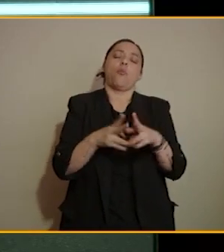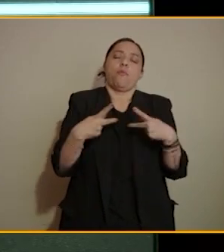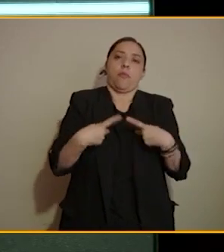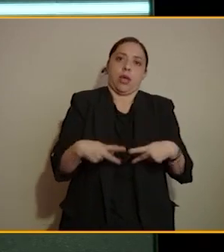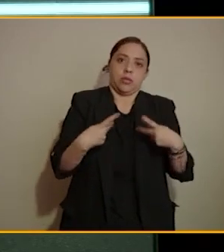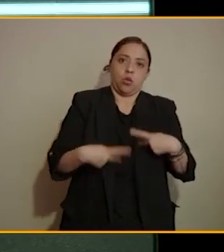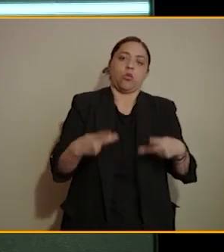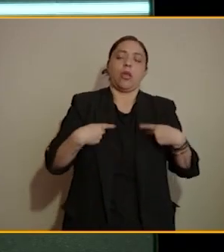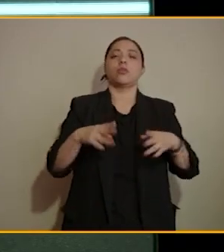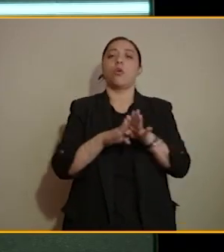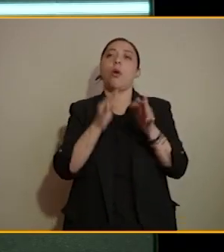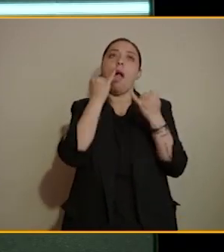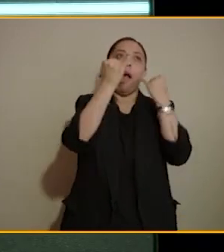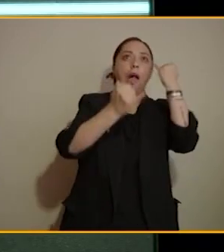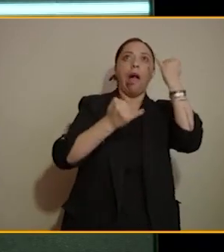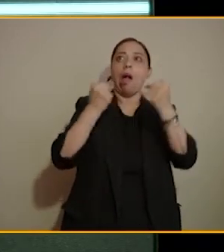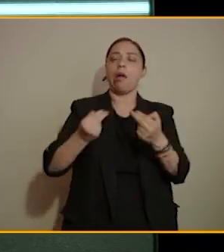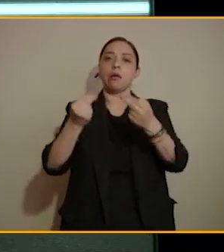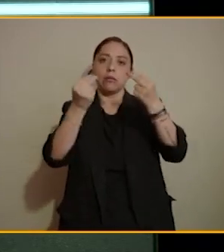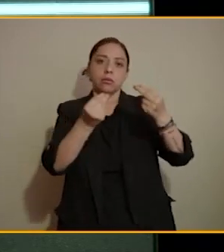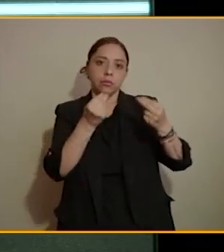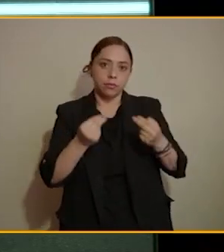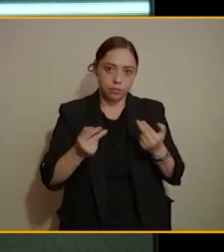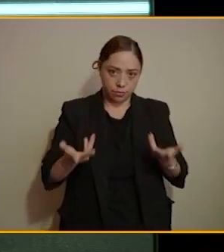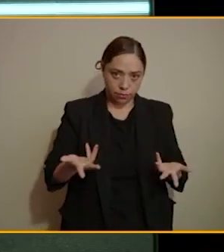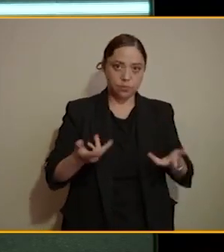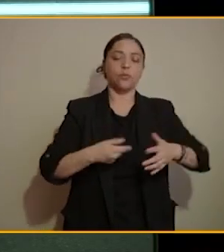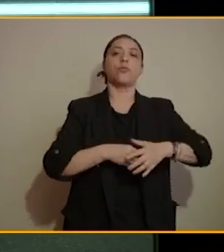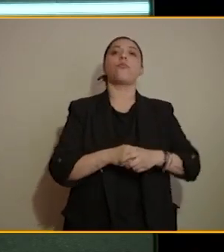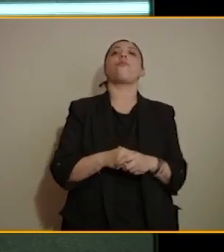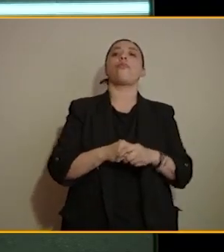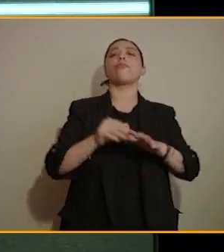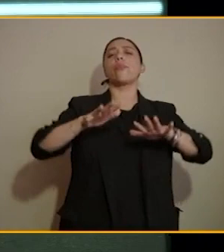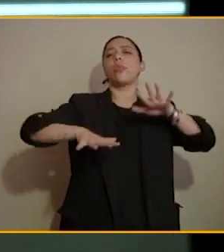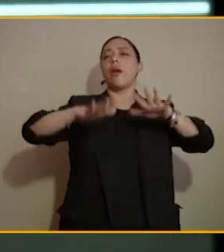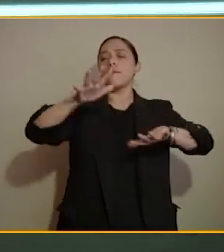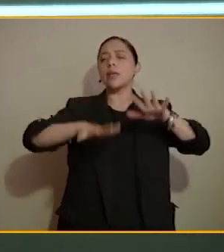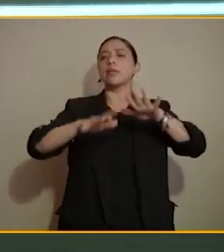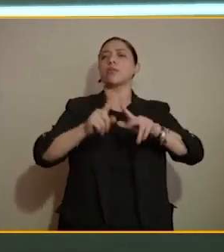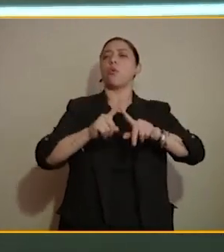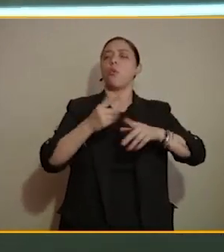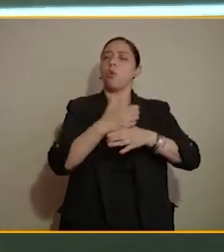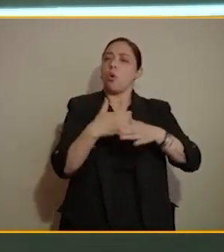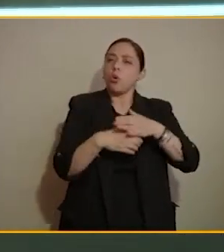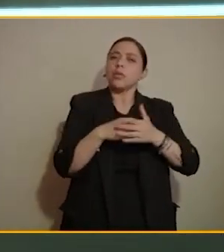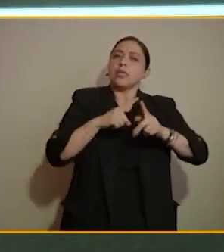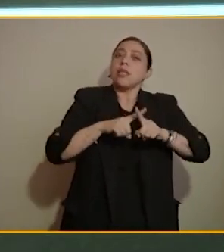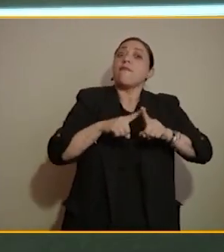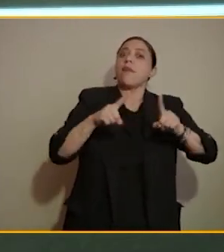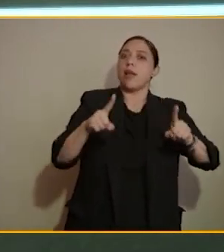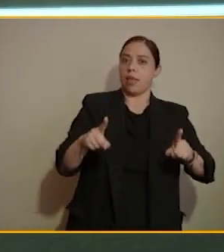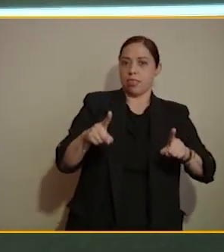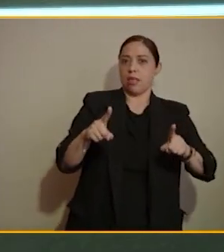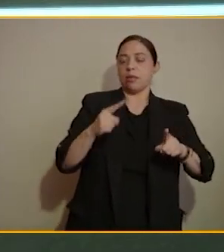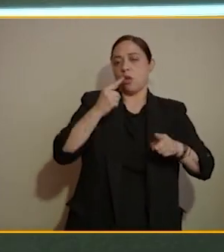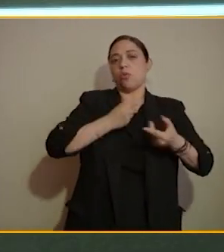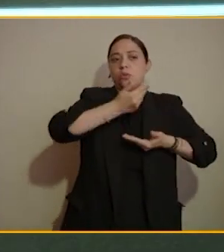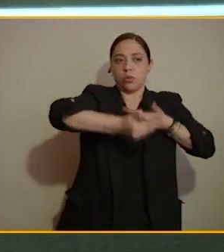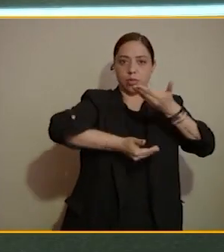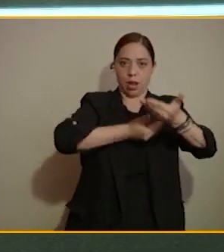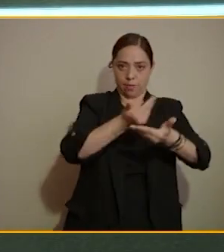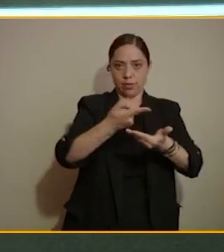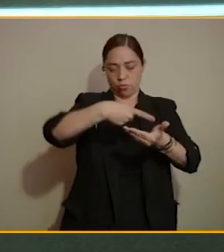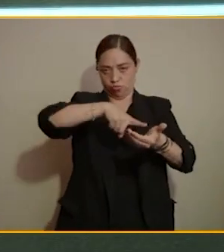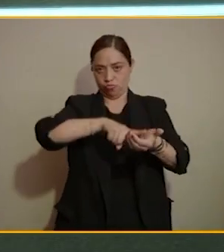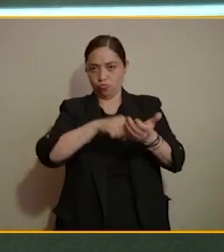de innovación, cómo es que voy a generar cada vez diferentes productos y servicios dentro de un marco de acción.